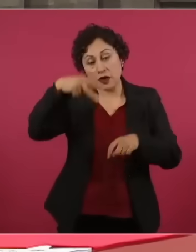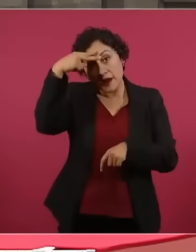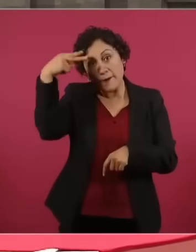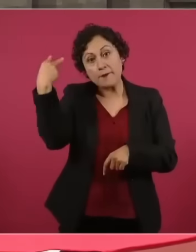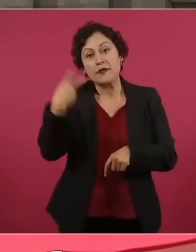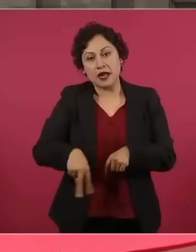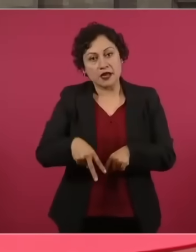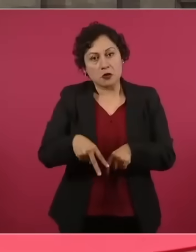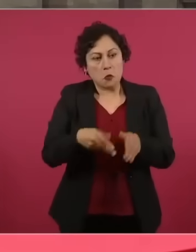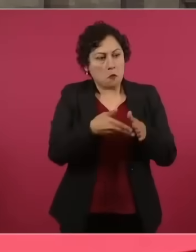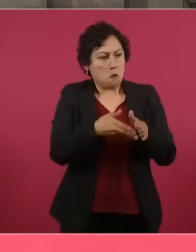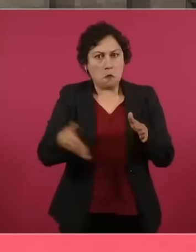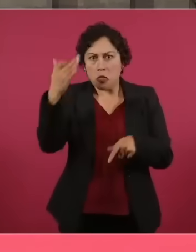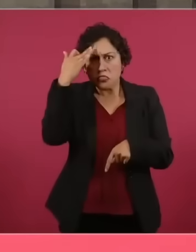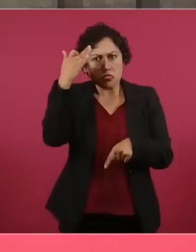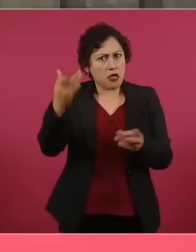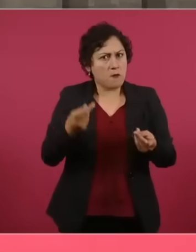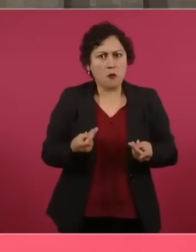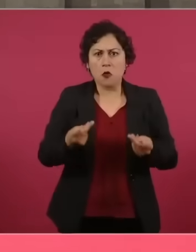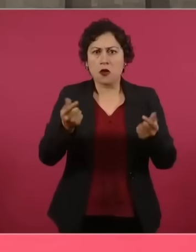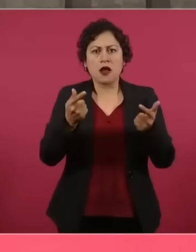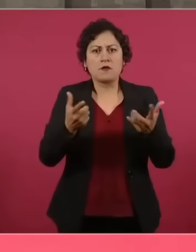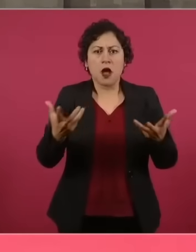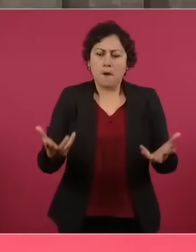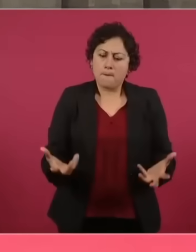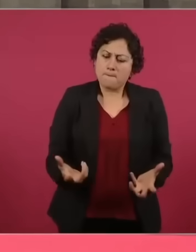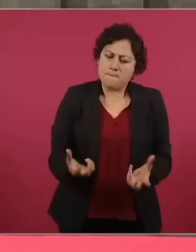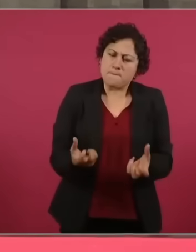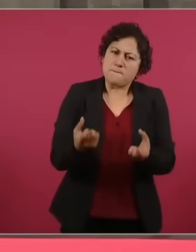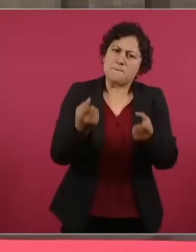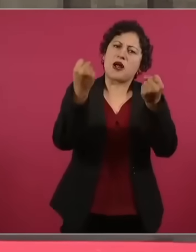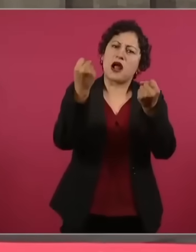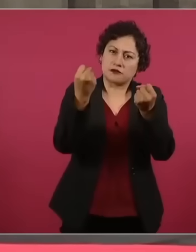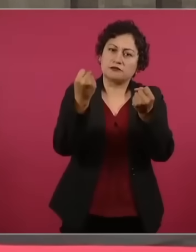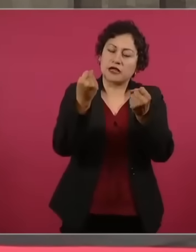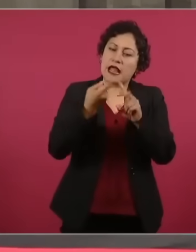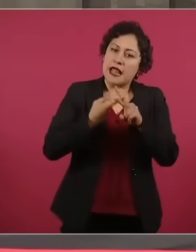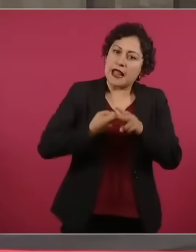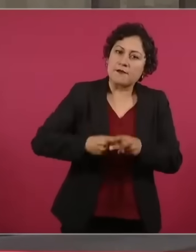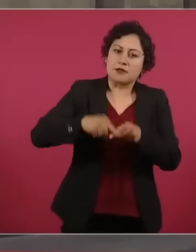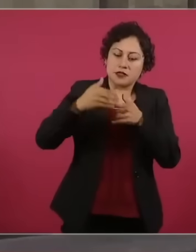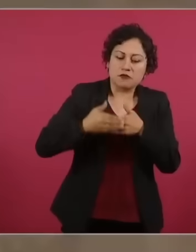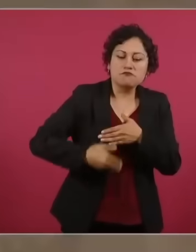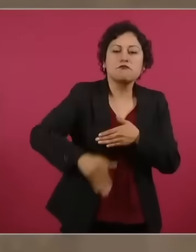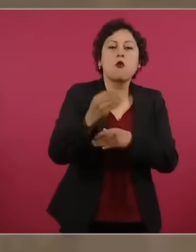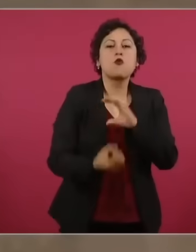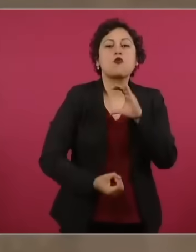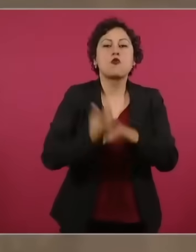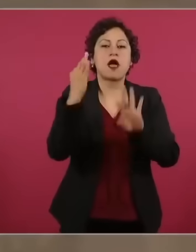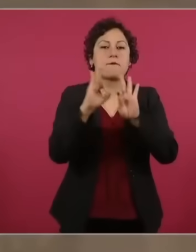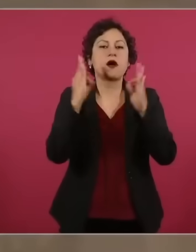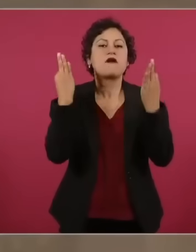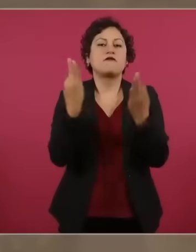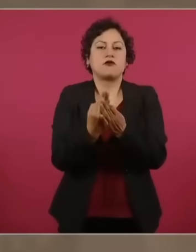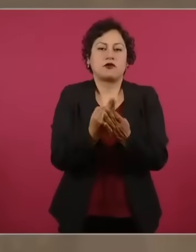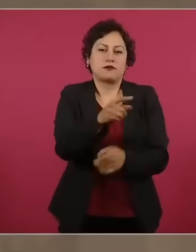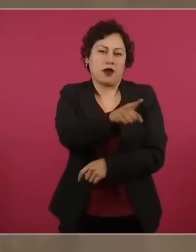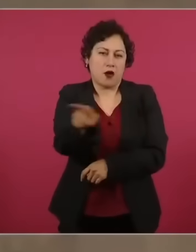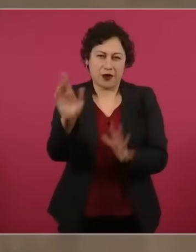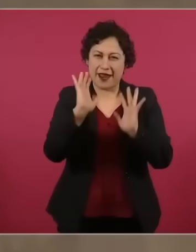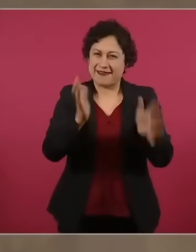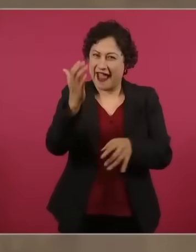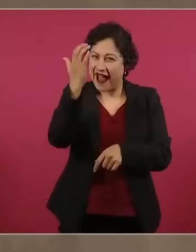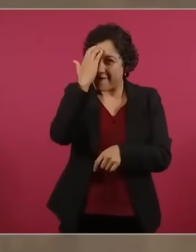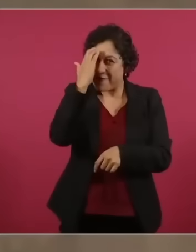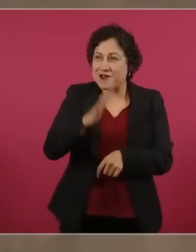relativamente pronto fincar las bases para iniciar una etapa nueva que ya se conoce e